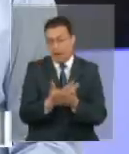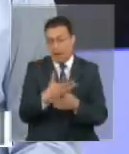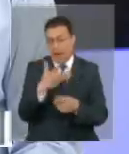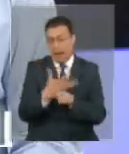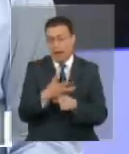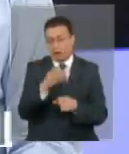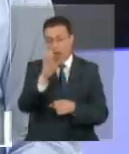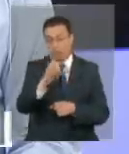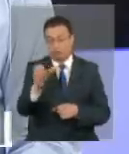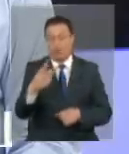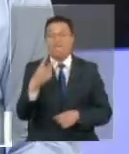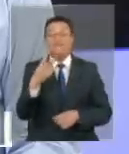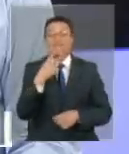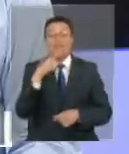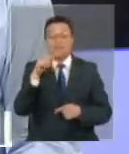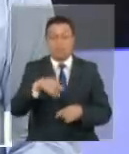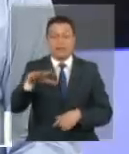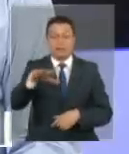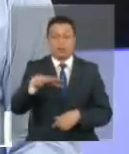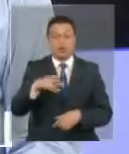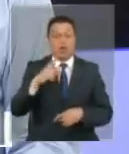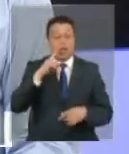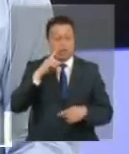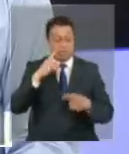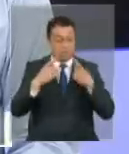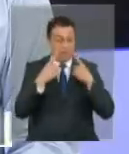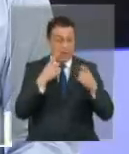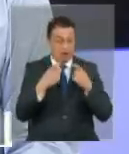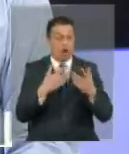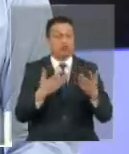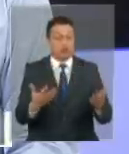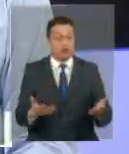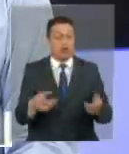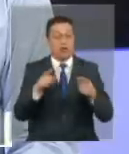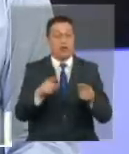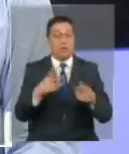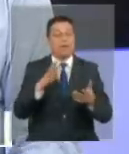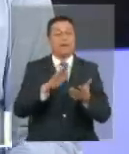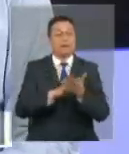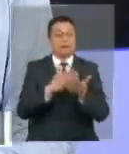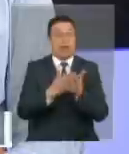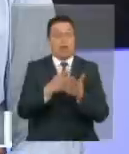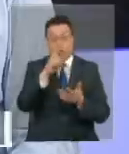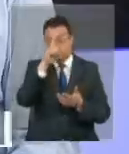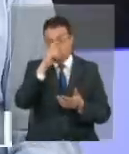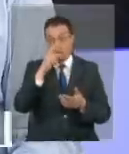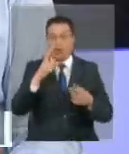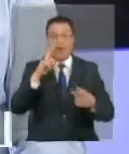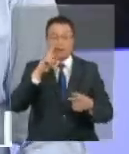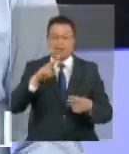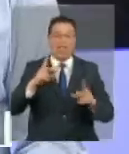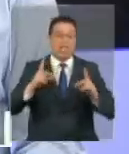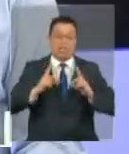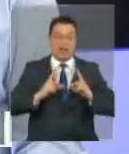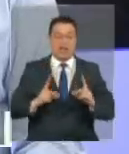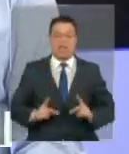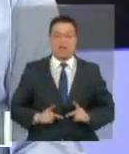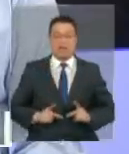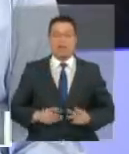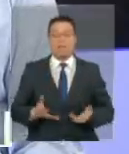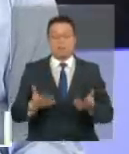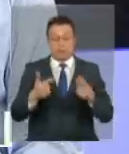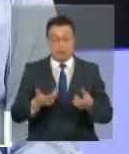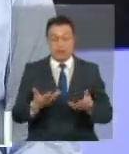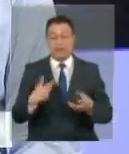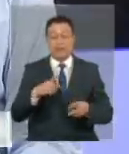en una situación altamente insegura y con condiciones sanitarias que no son dignas para nadie. Por lo tanto,